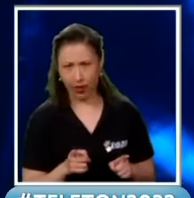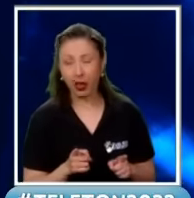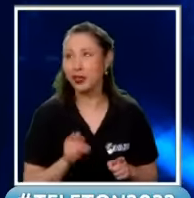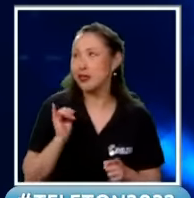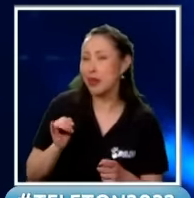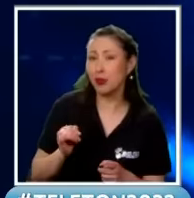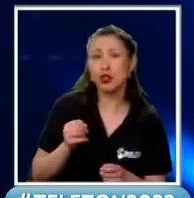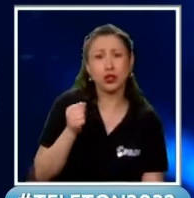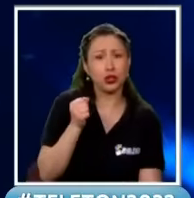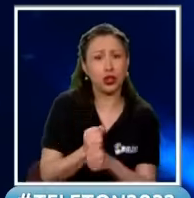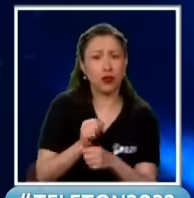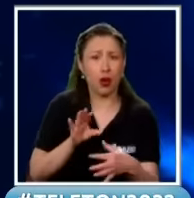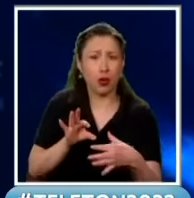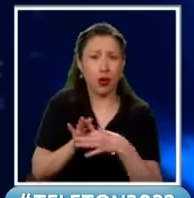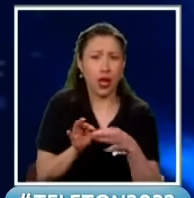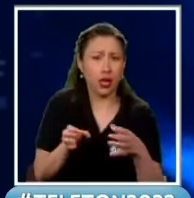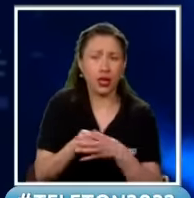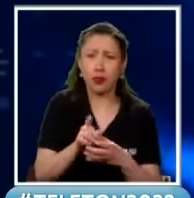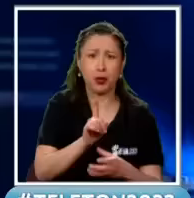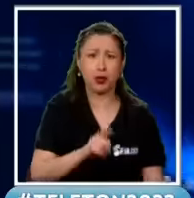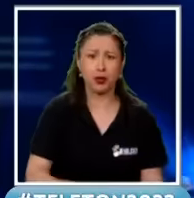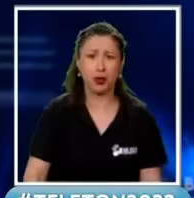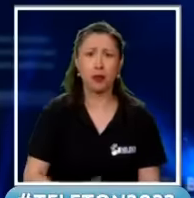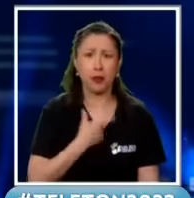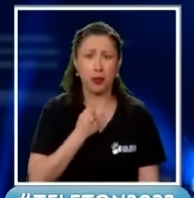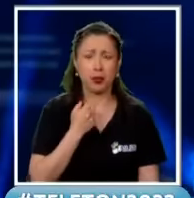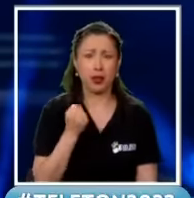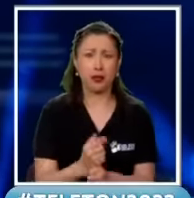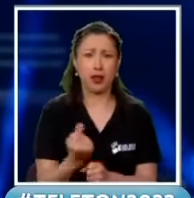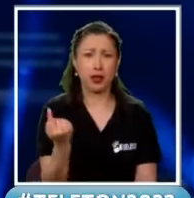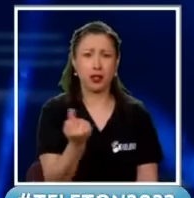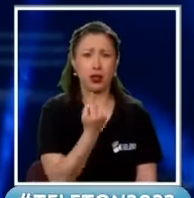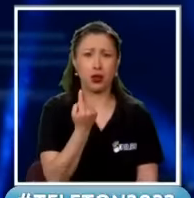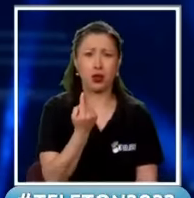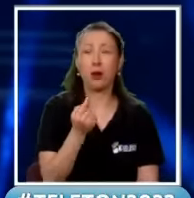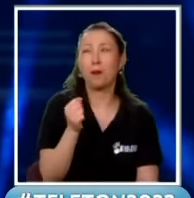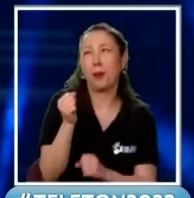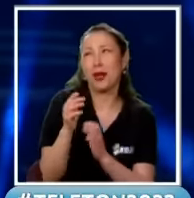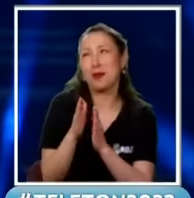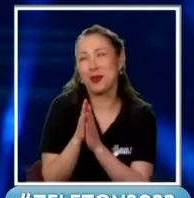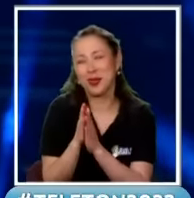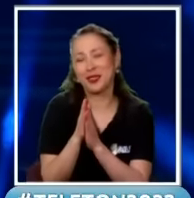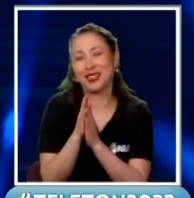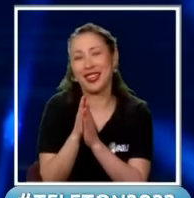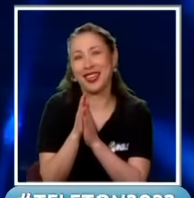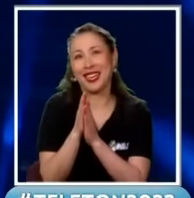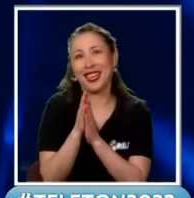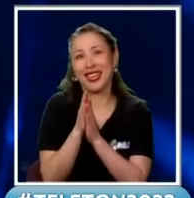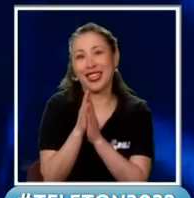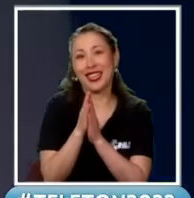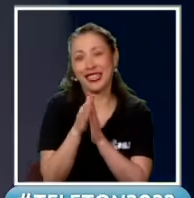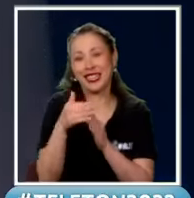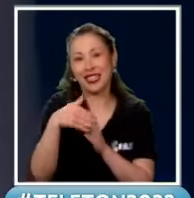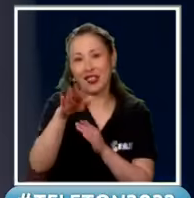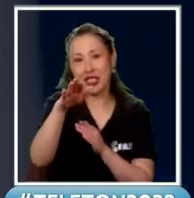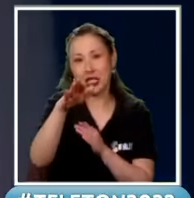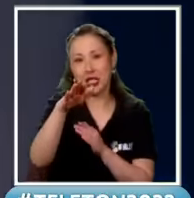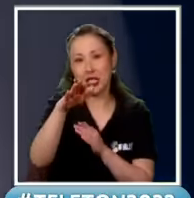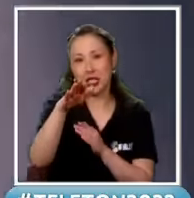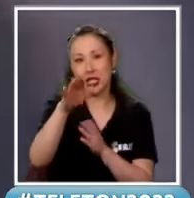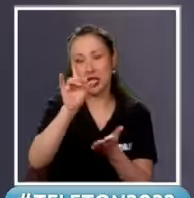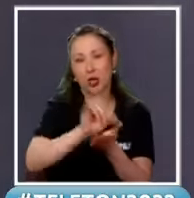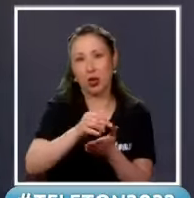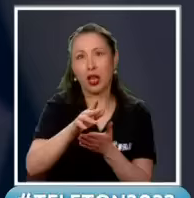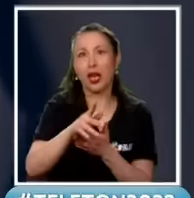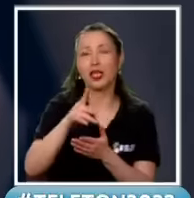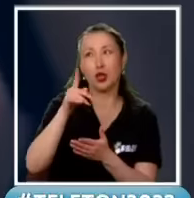pues. Yo no trabajo en equipo. Me gusta trabajar solo. ¿Te puedo pedir, por favor, si te puedes retirar del escenario? No,